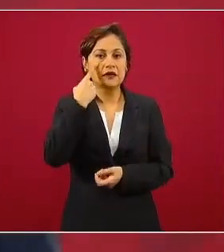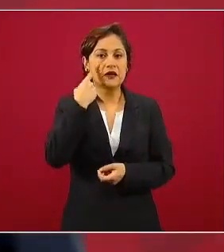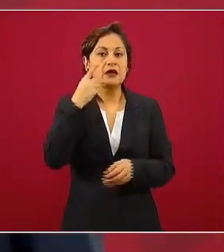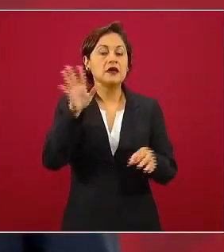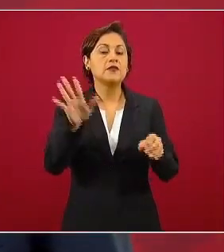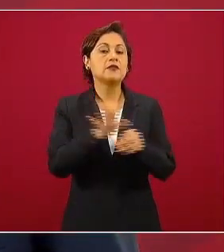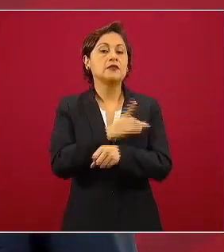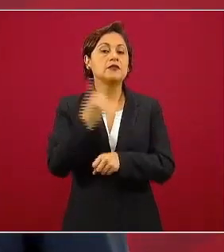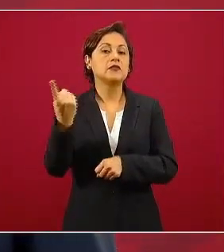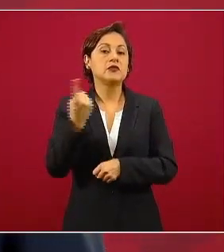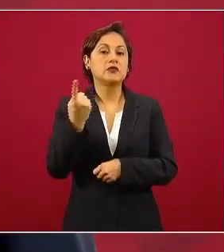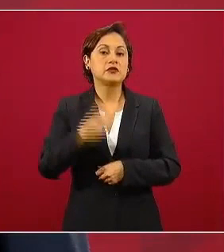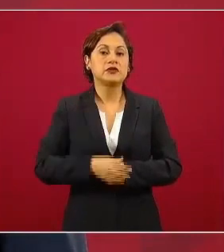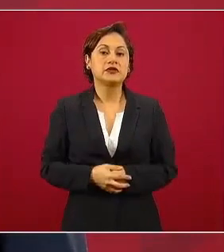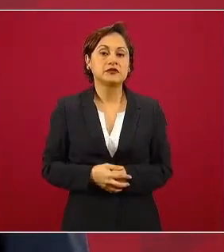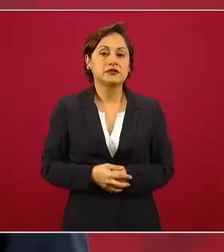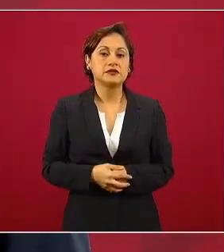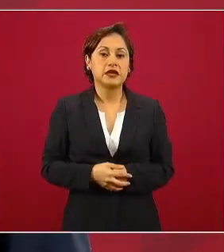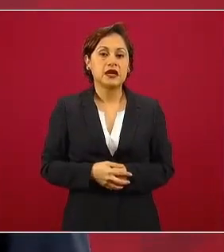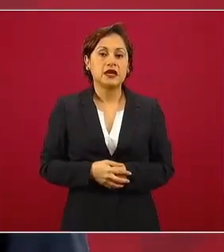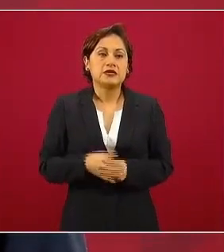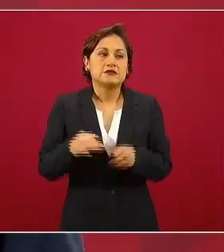que nos anda rondando.